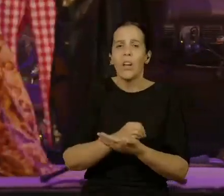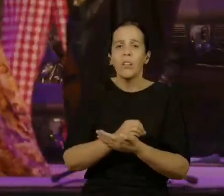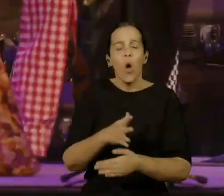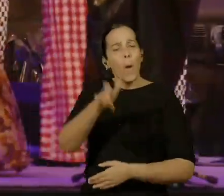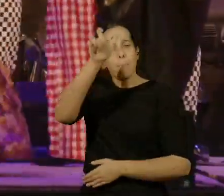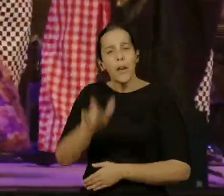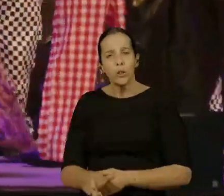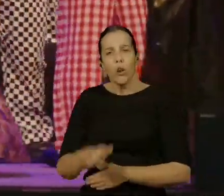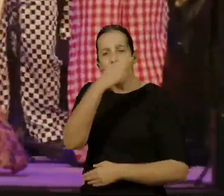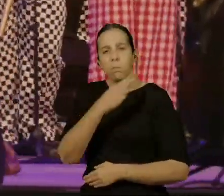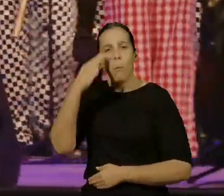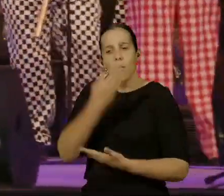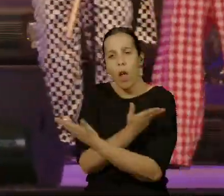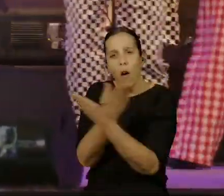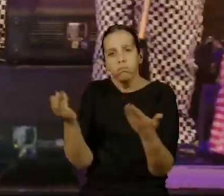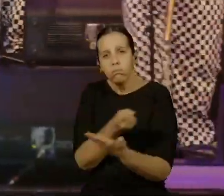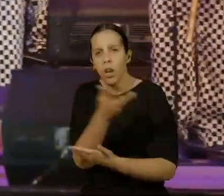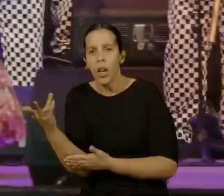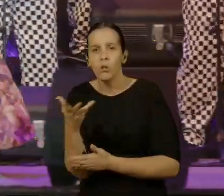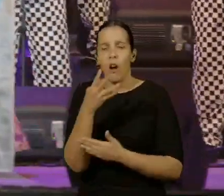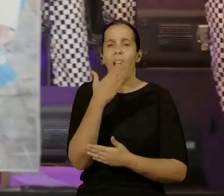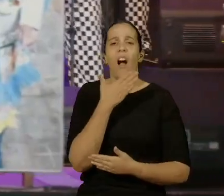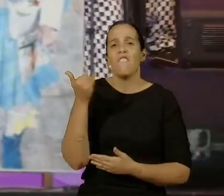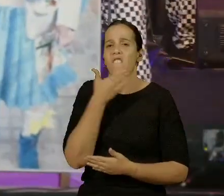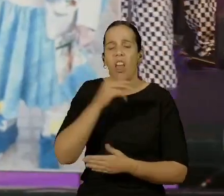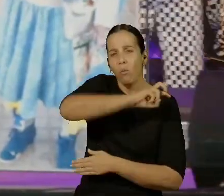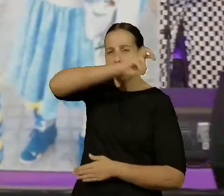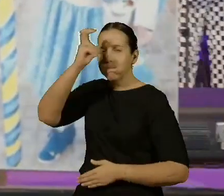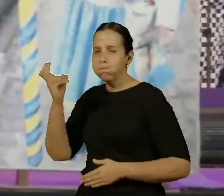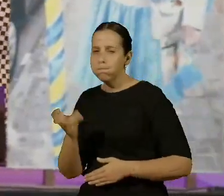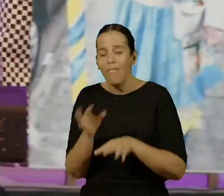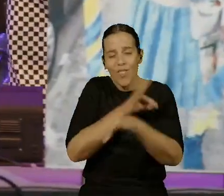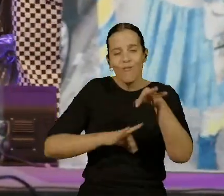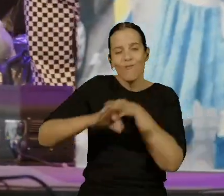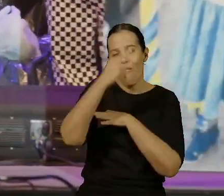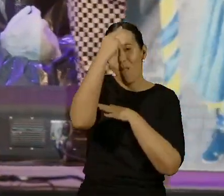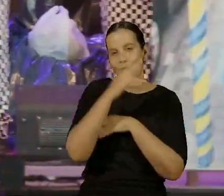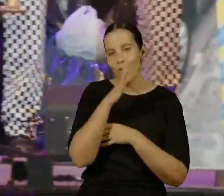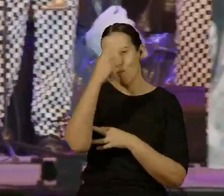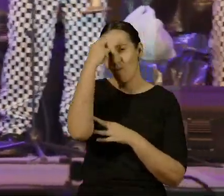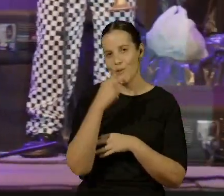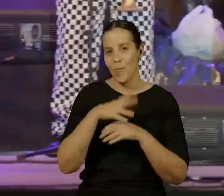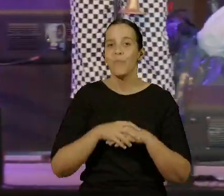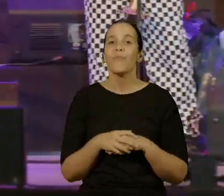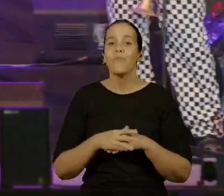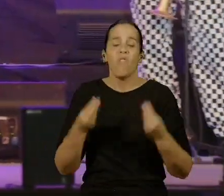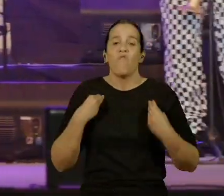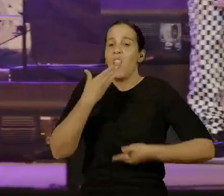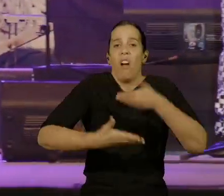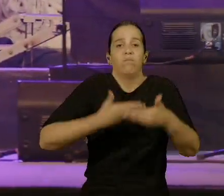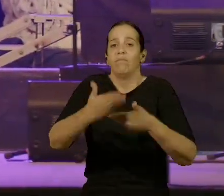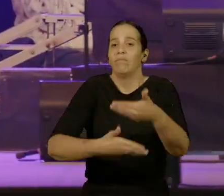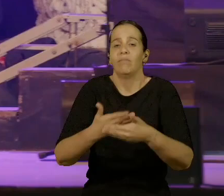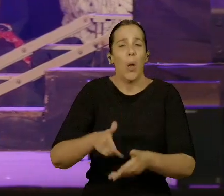comprometido con los demás, con un montón de habilidades que sustituyeron la pérdida de su vista. En su vida cotidiana era